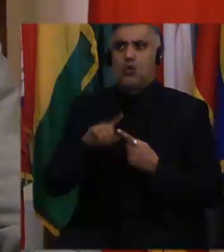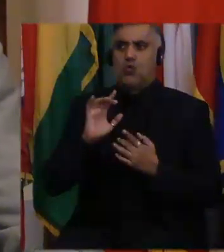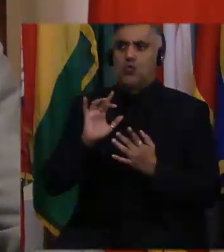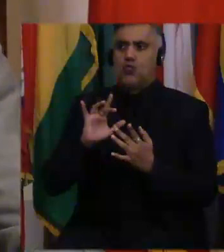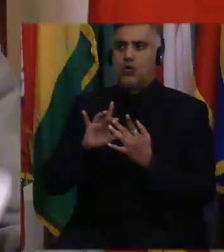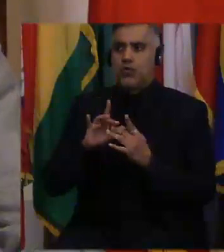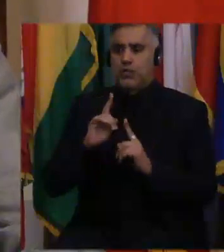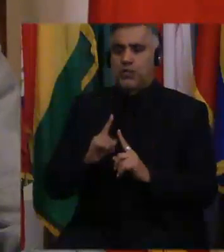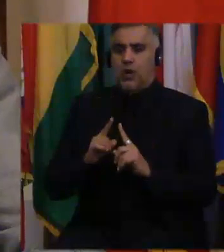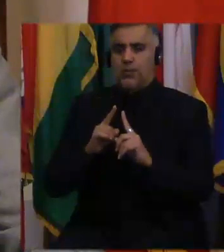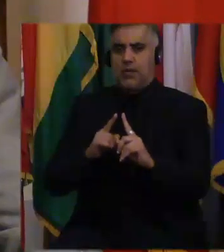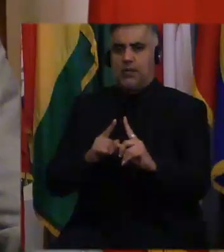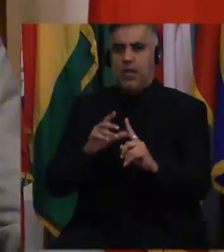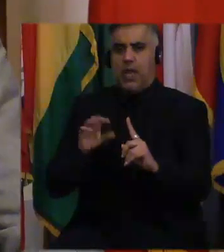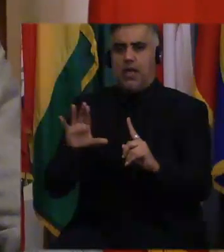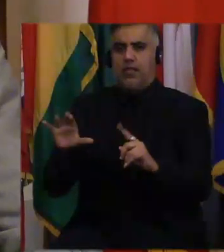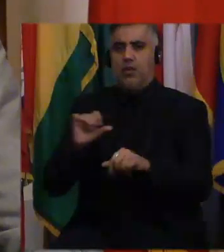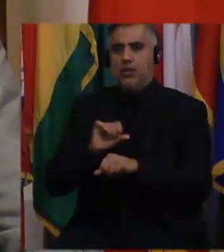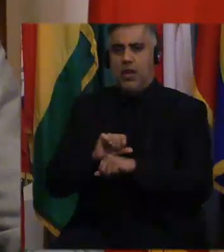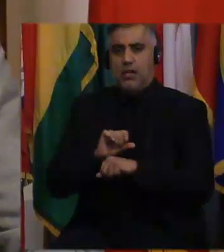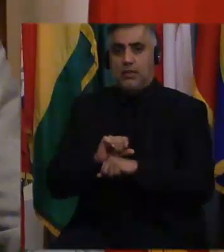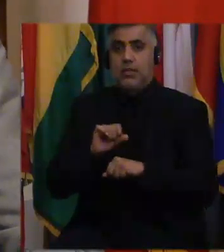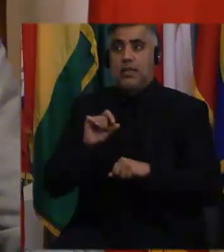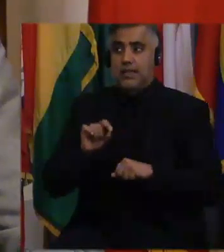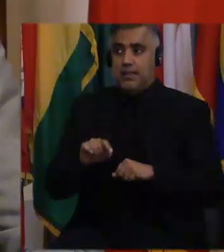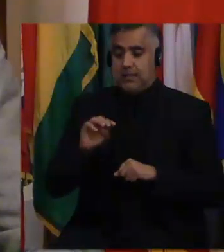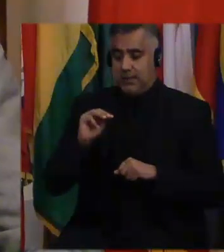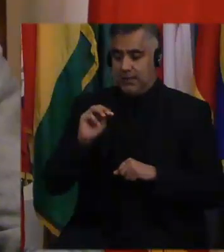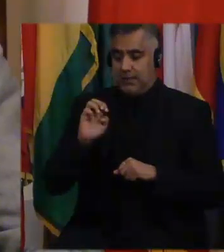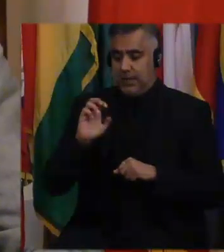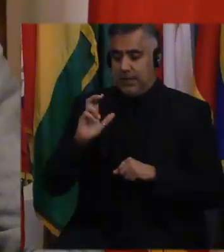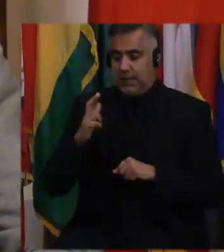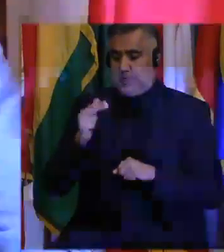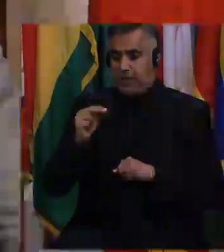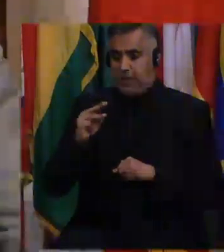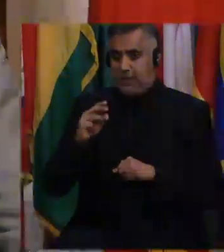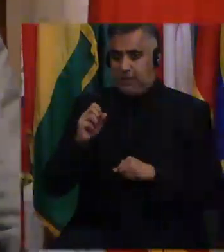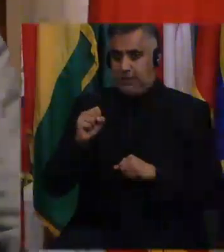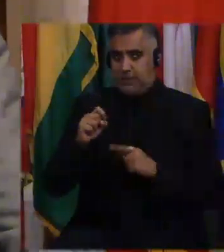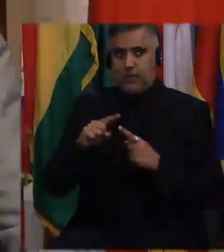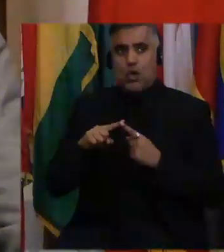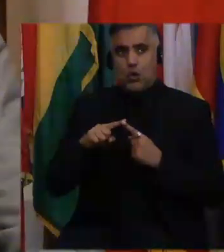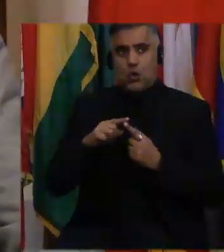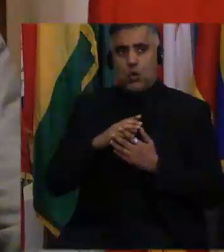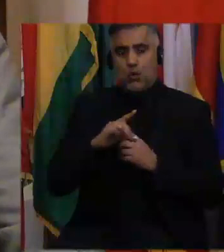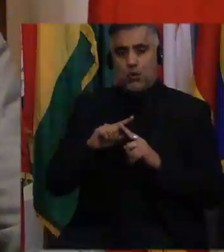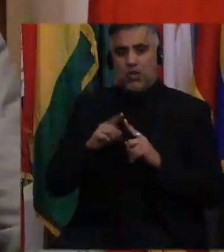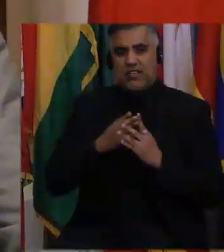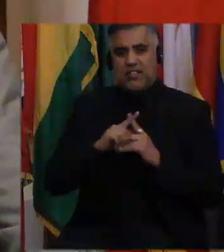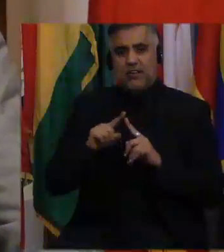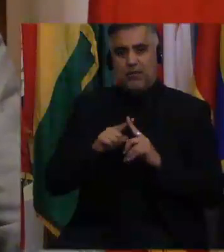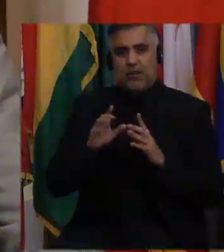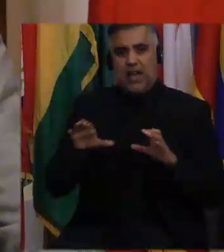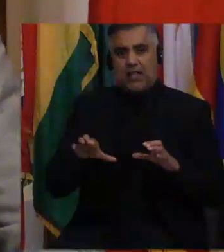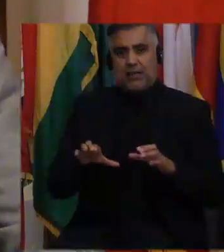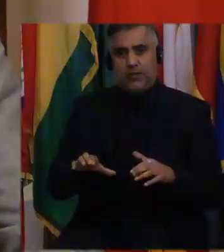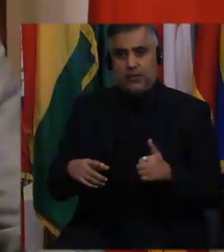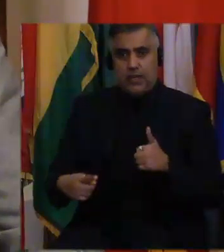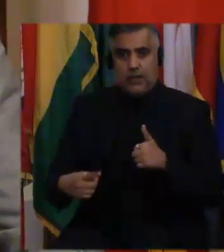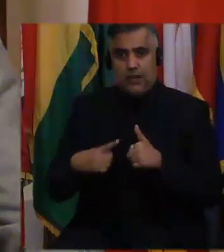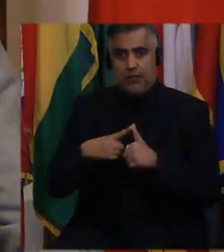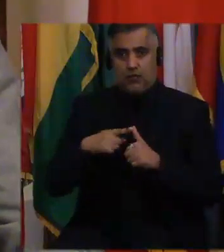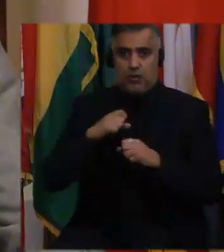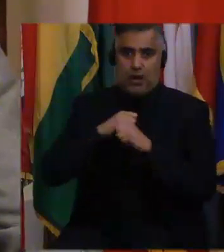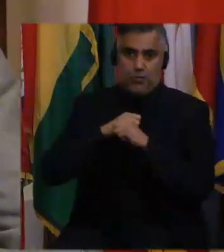y sus tareas. Estos mecanismos pasan por distintas actividades. Una primera de ellas, en materia de protección, es